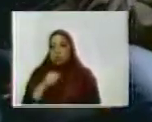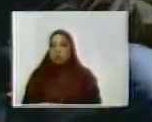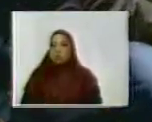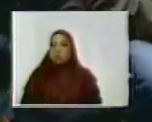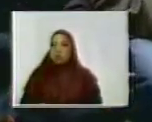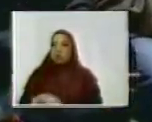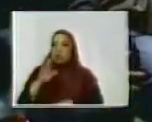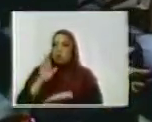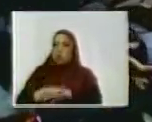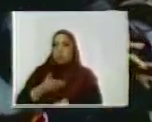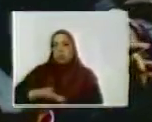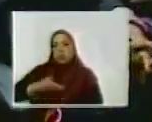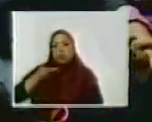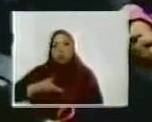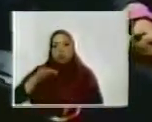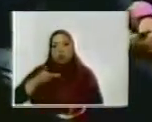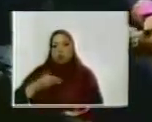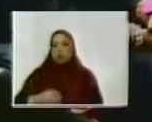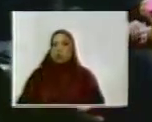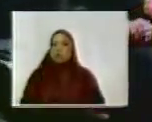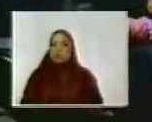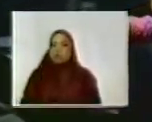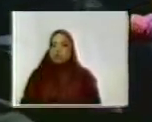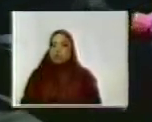¿Por qué es pertinente, ¿no?